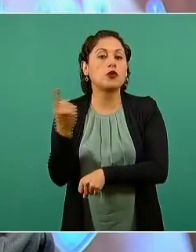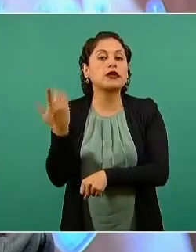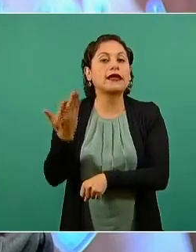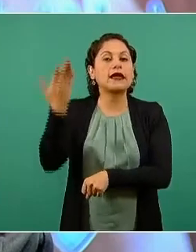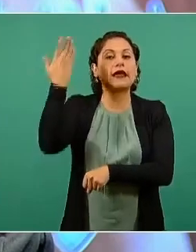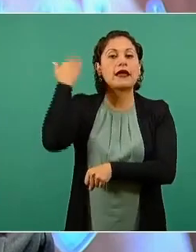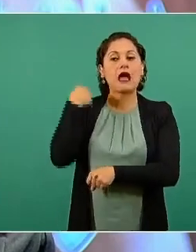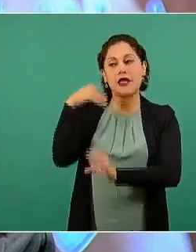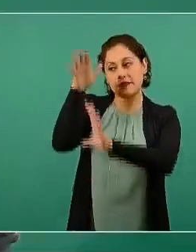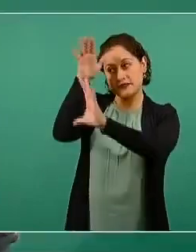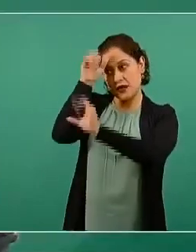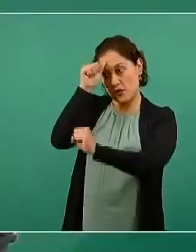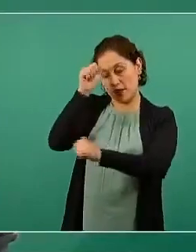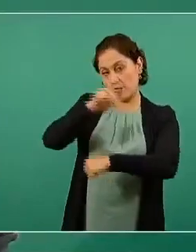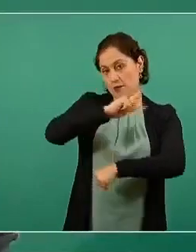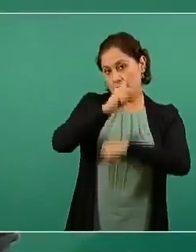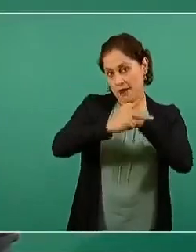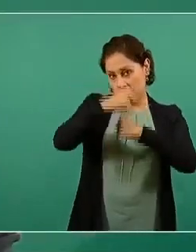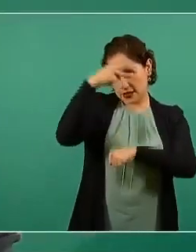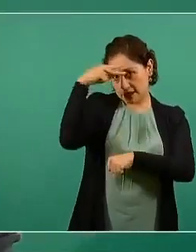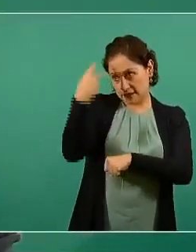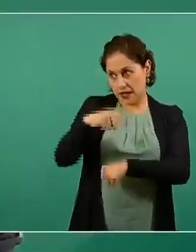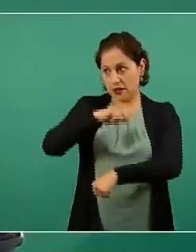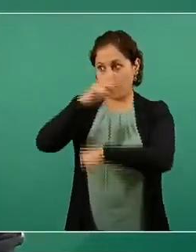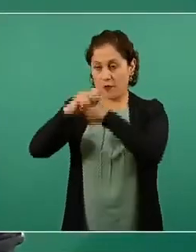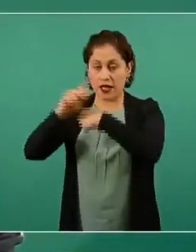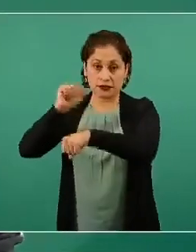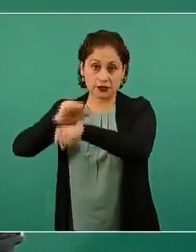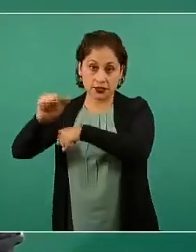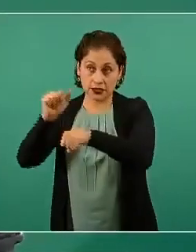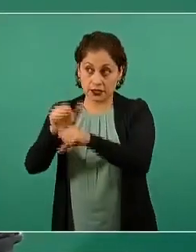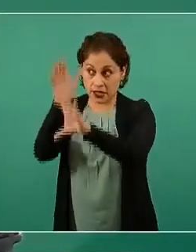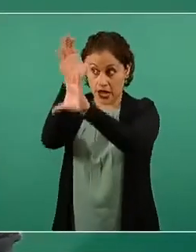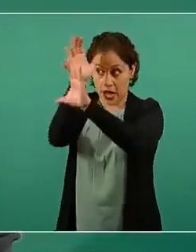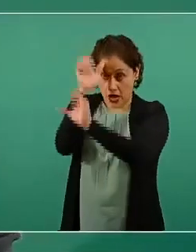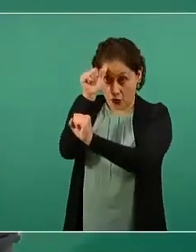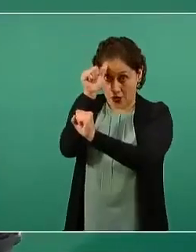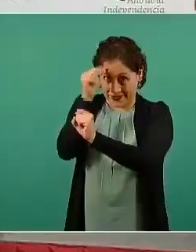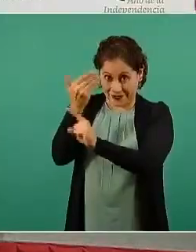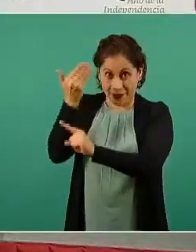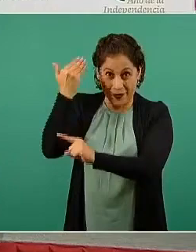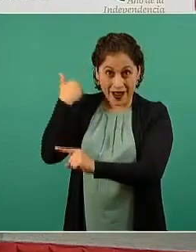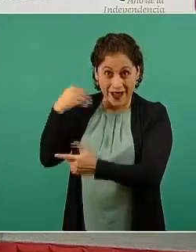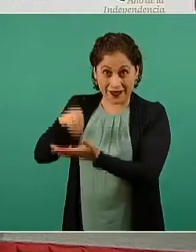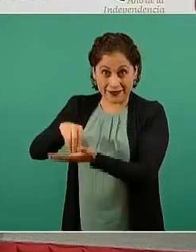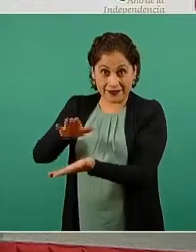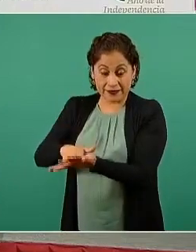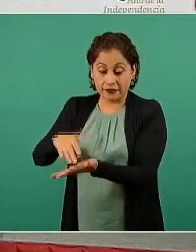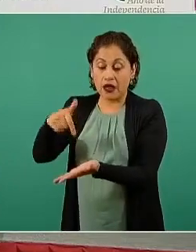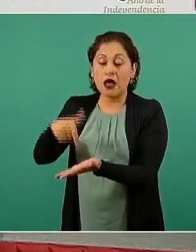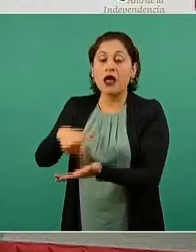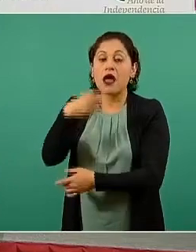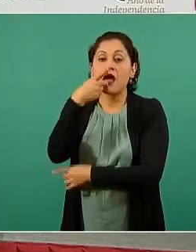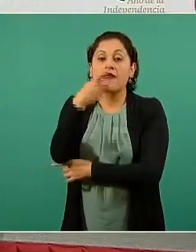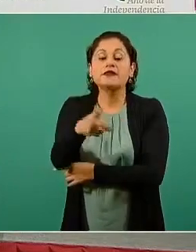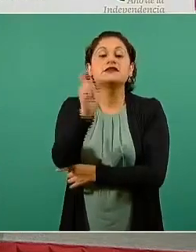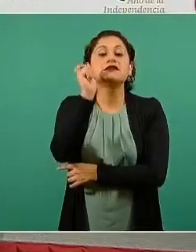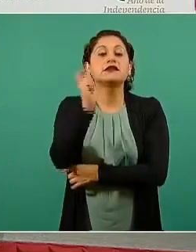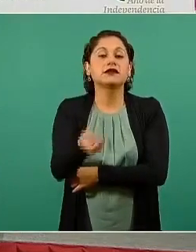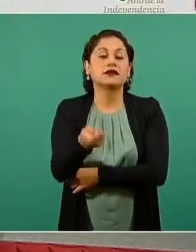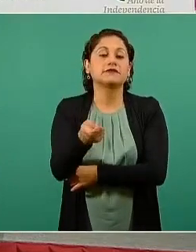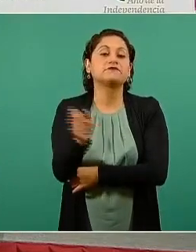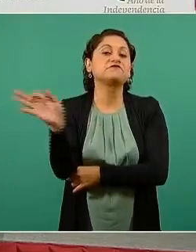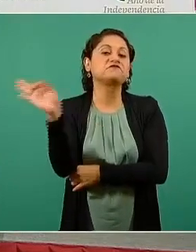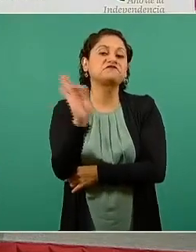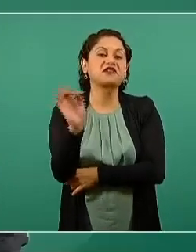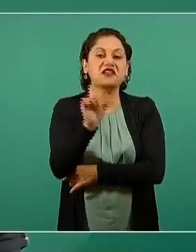entre las dos naciones, México y Argentina, la posibilidad existe de que las vacunas que en un momento dado